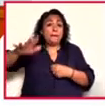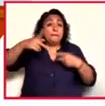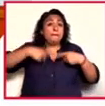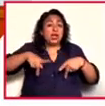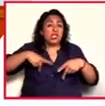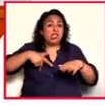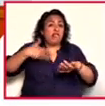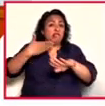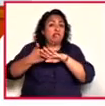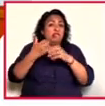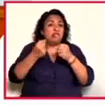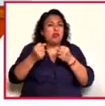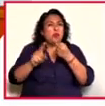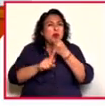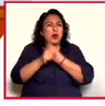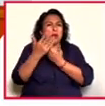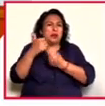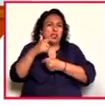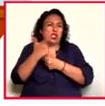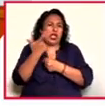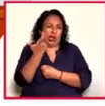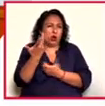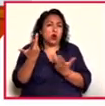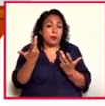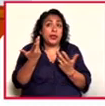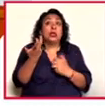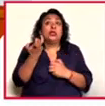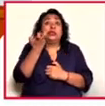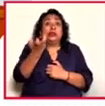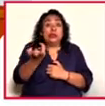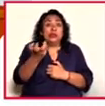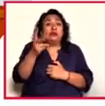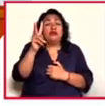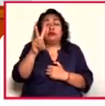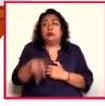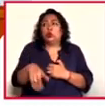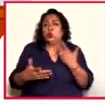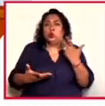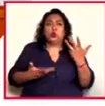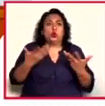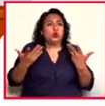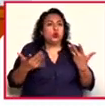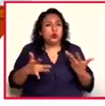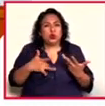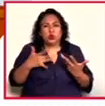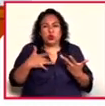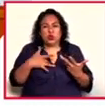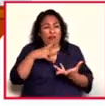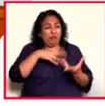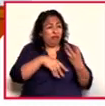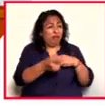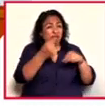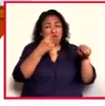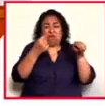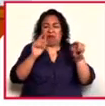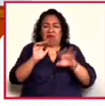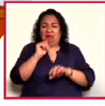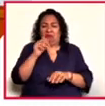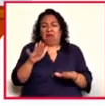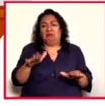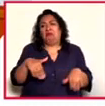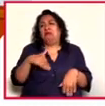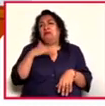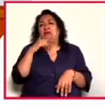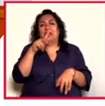afectados por una crisis social y económica que les ha llevado a vivir al límite y no sentir simpatía por sus semejantes. Esta obra, titulada